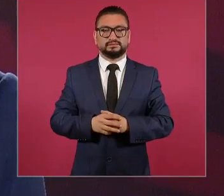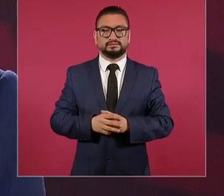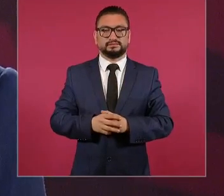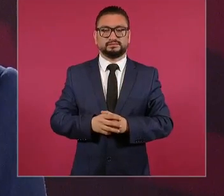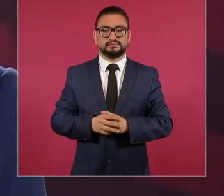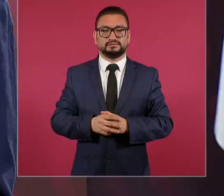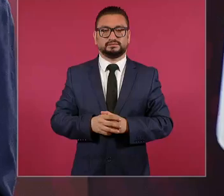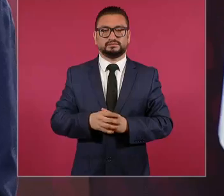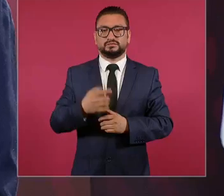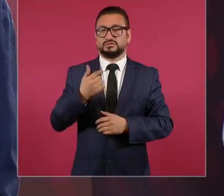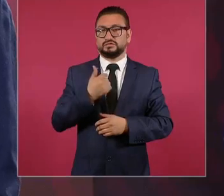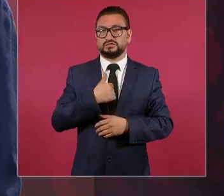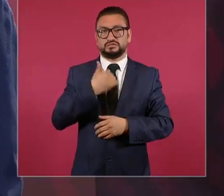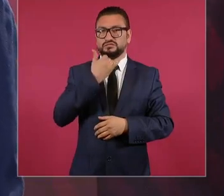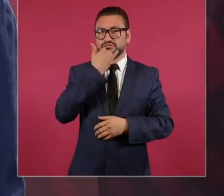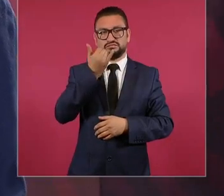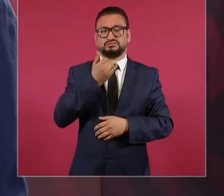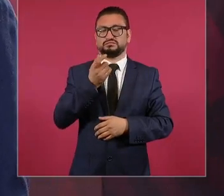yo no me equivoqué